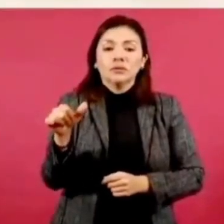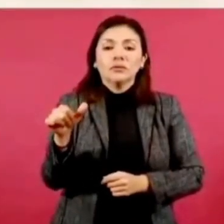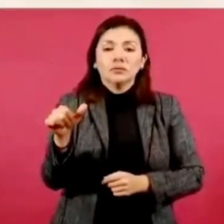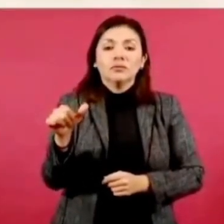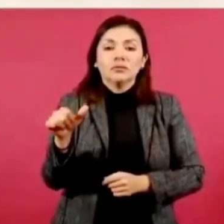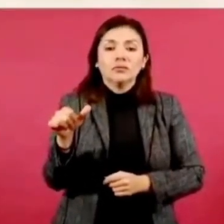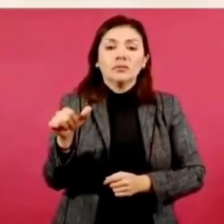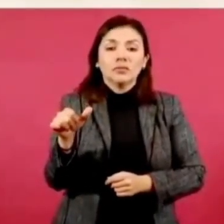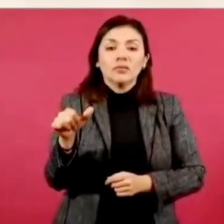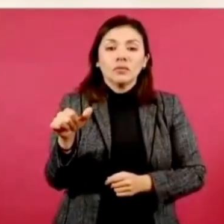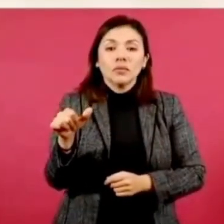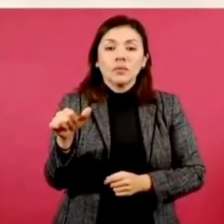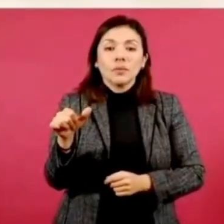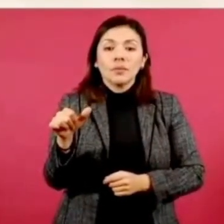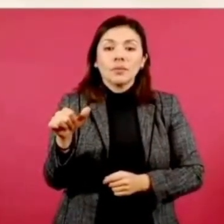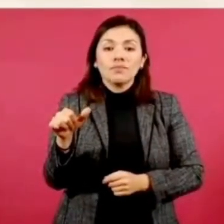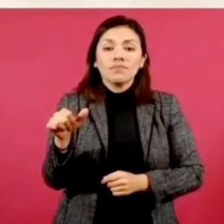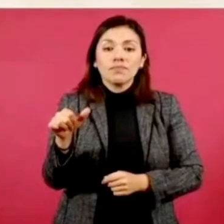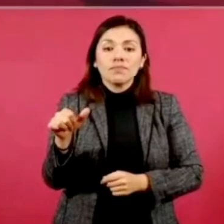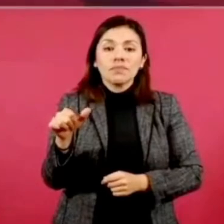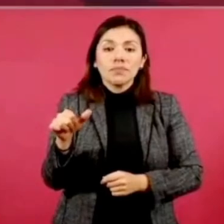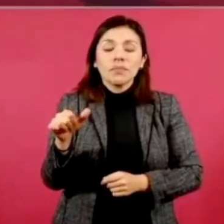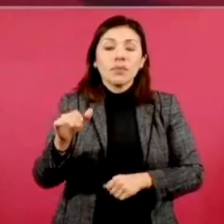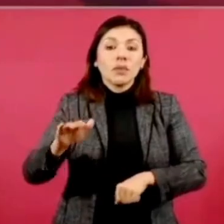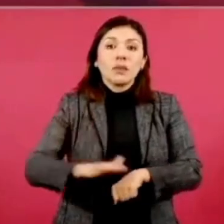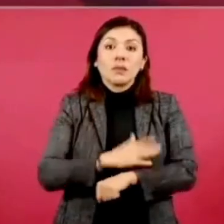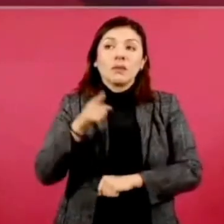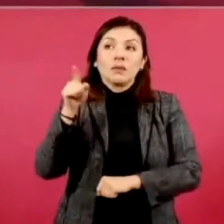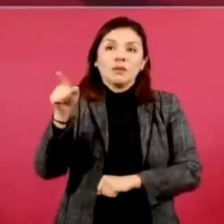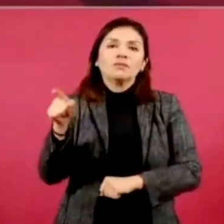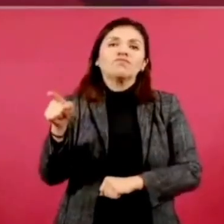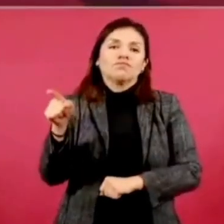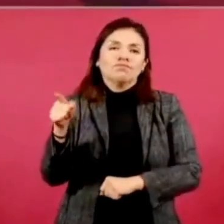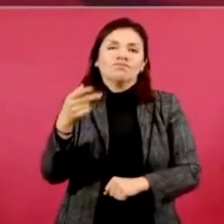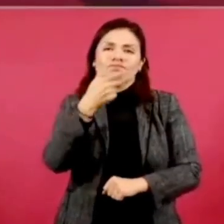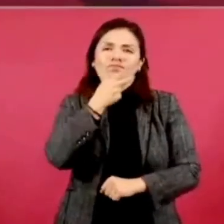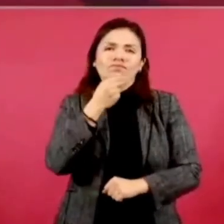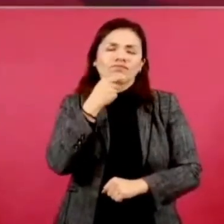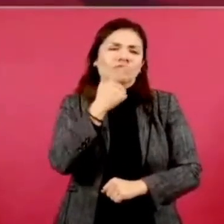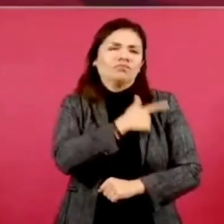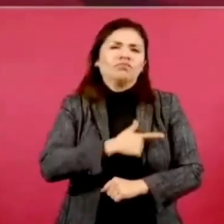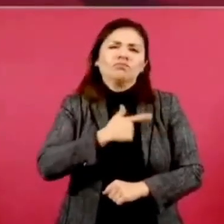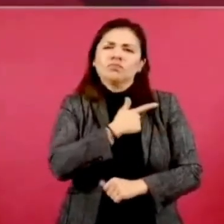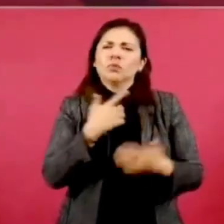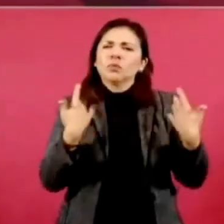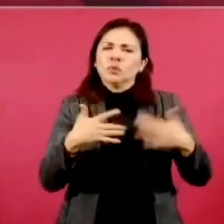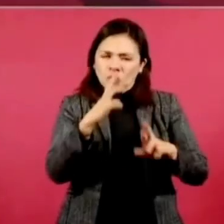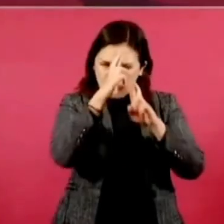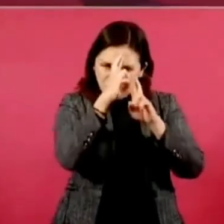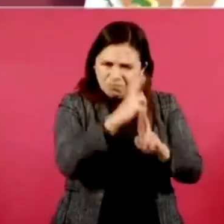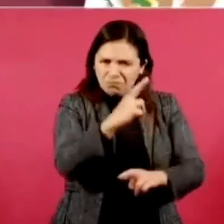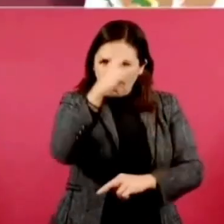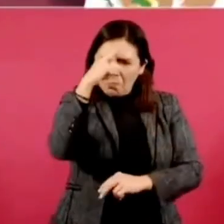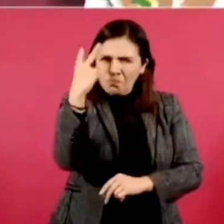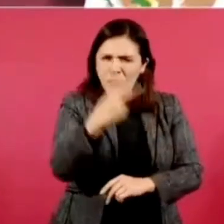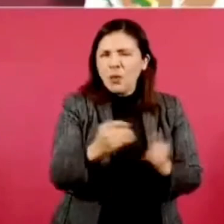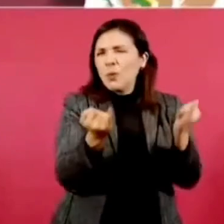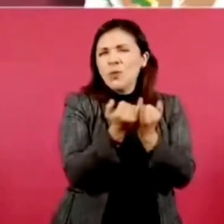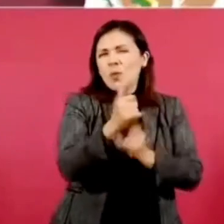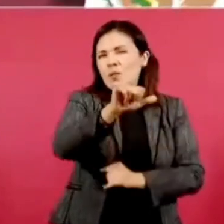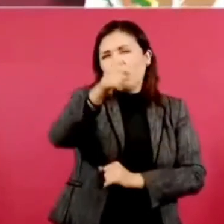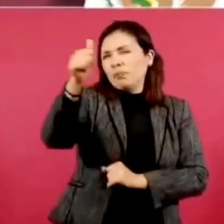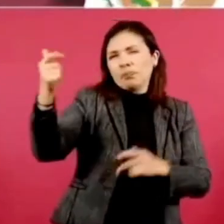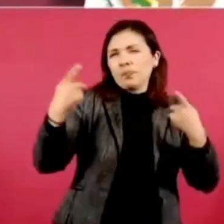es un admirador, ¿no?, de México, como muchos